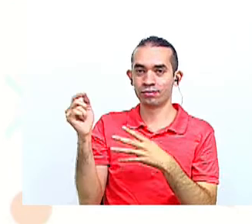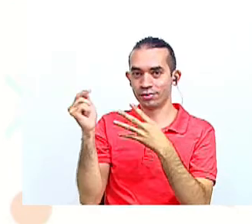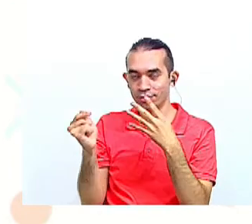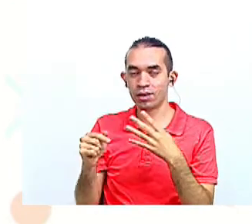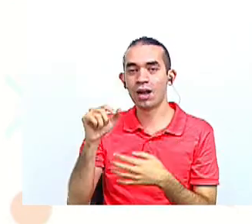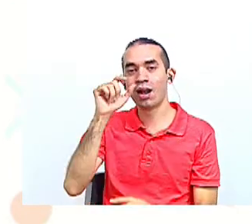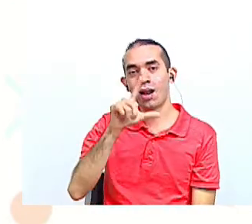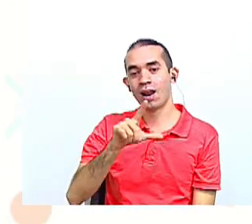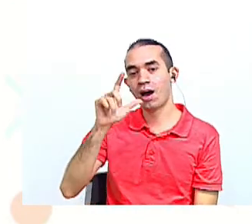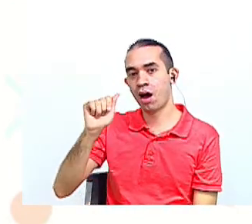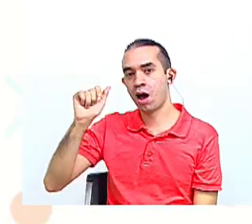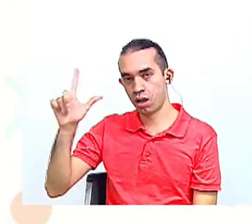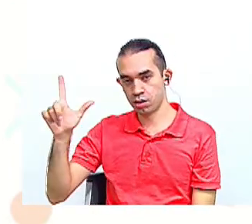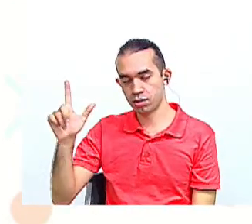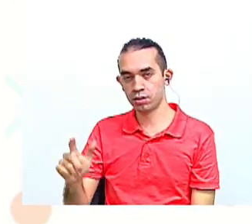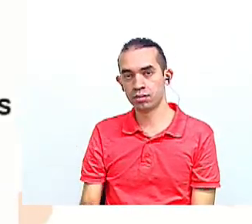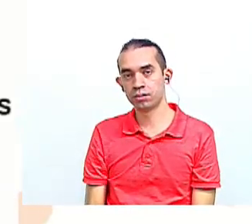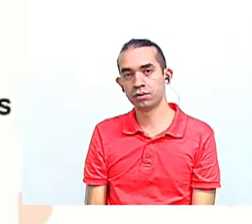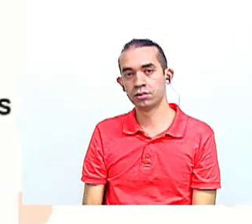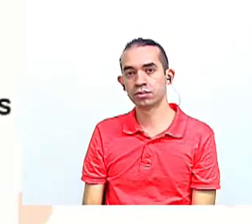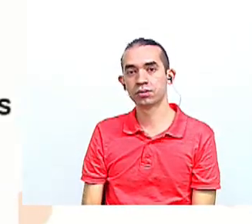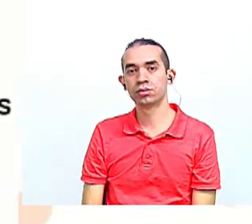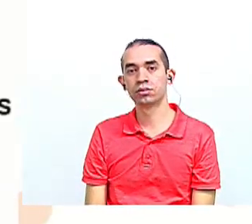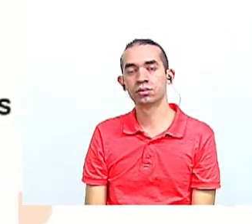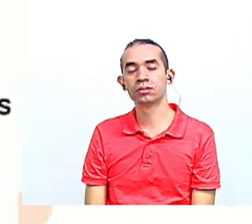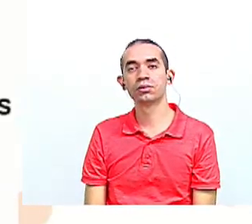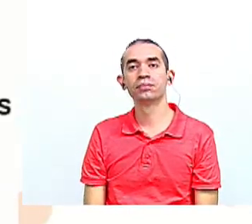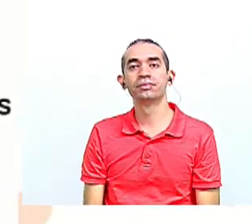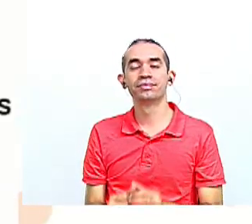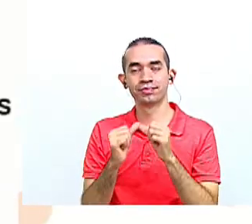lado, ángulo, lado. Continuamos.